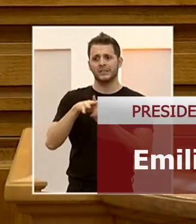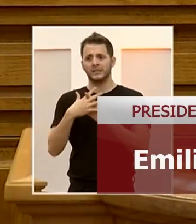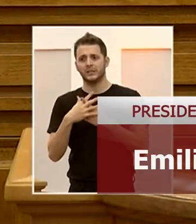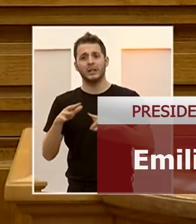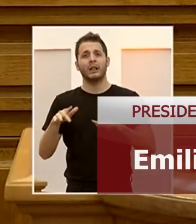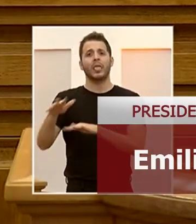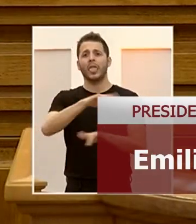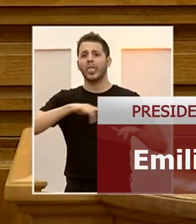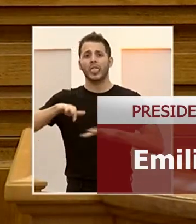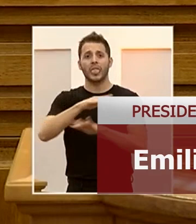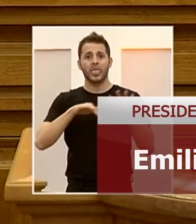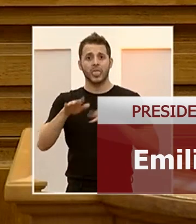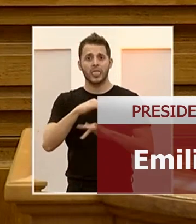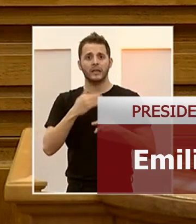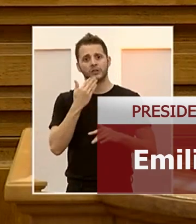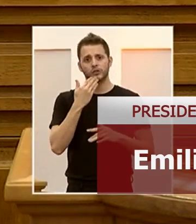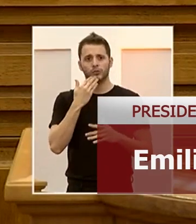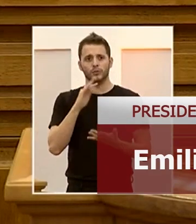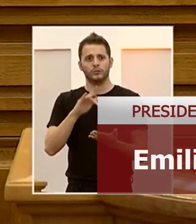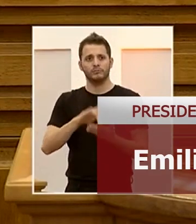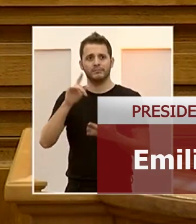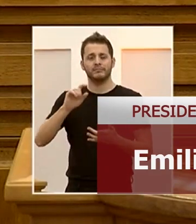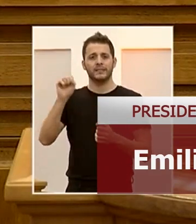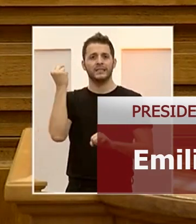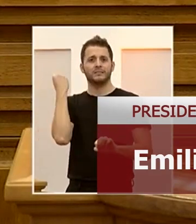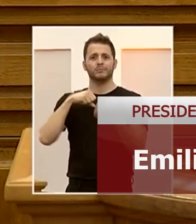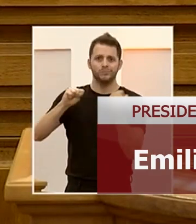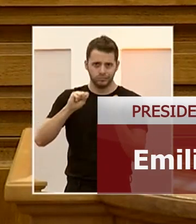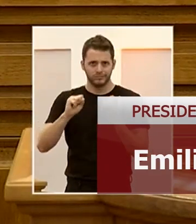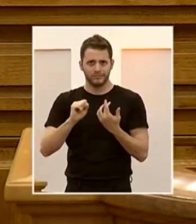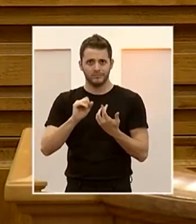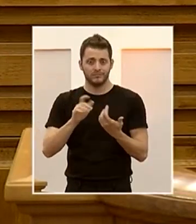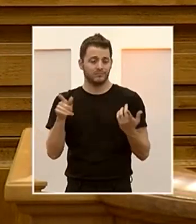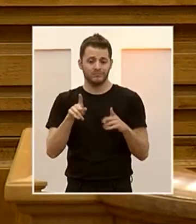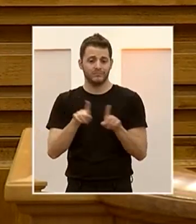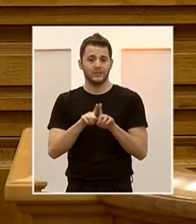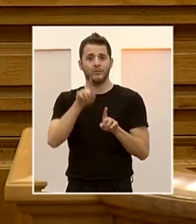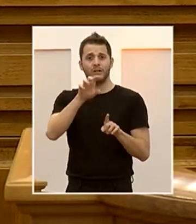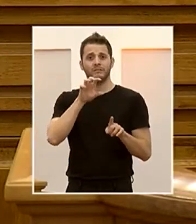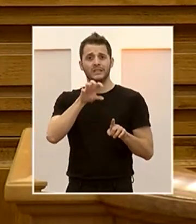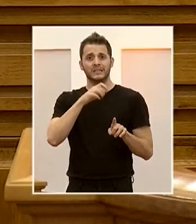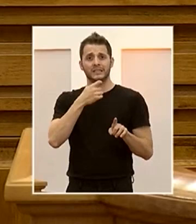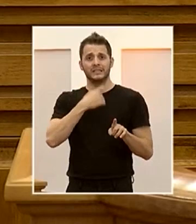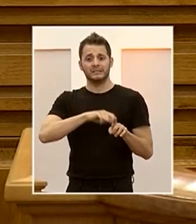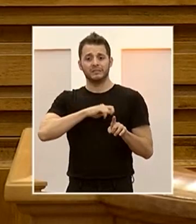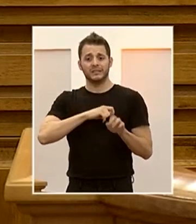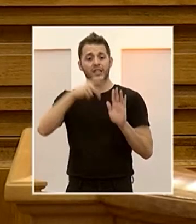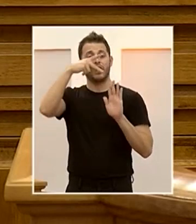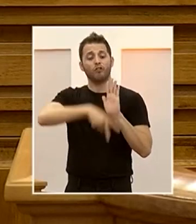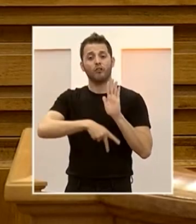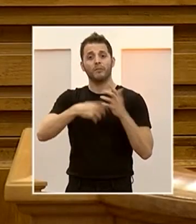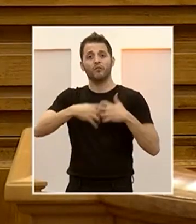de reacción, para entendernos, un populismo reaccionario en un país que tiene claras las normas de cómo